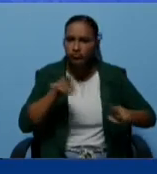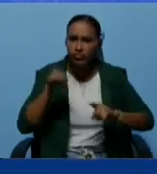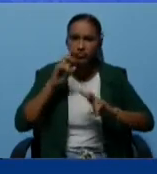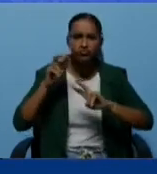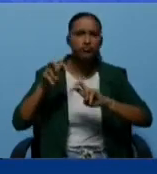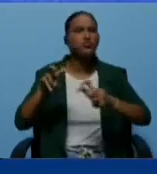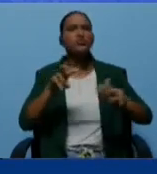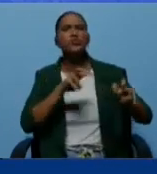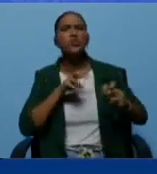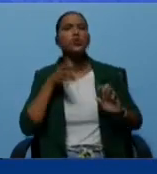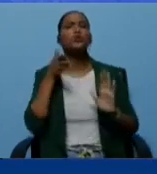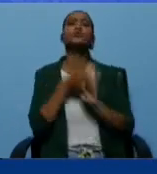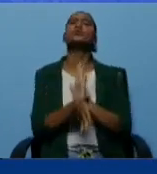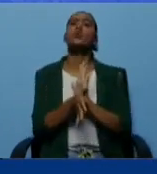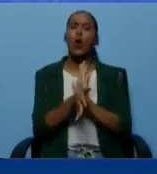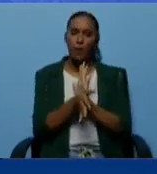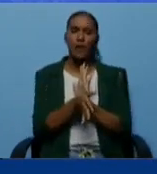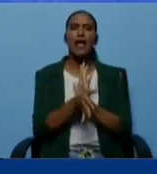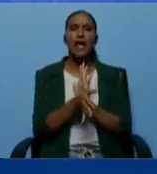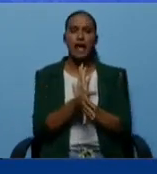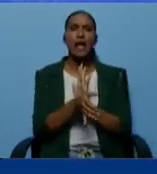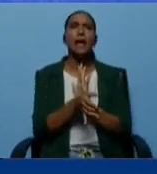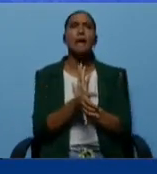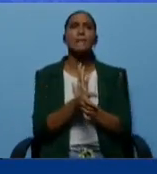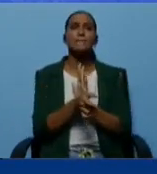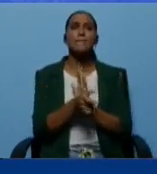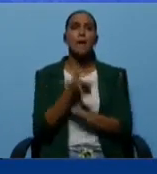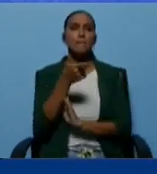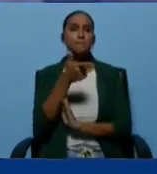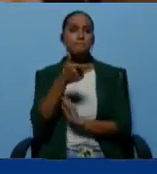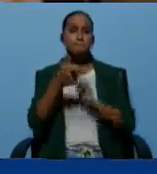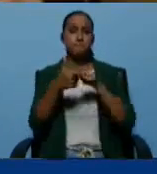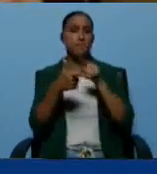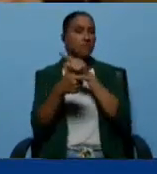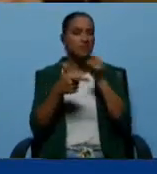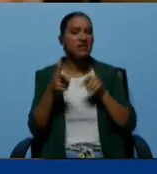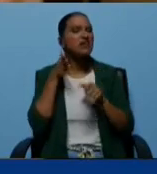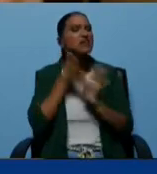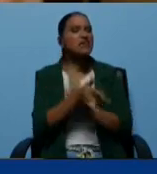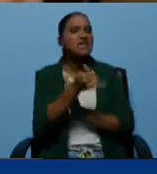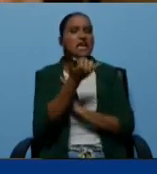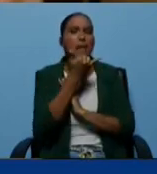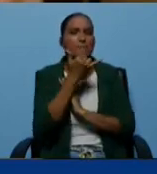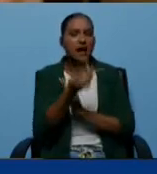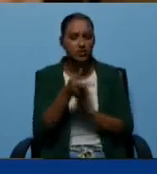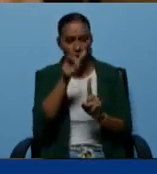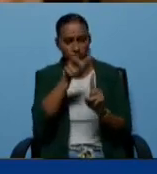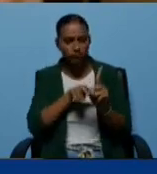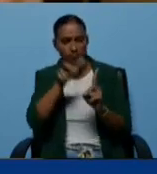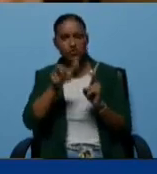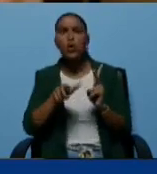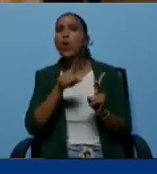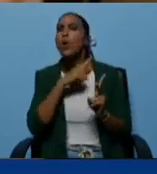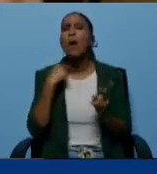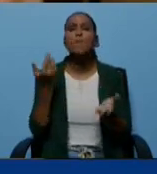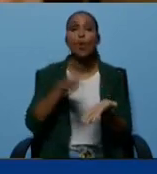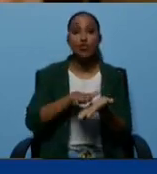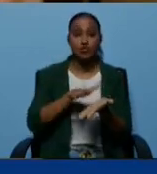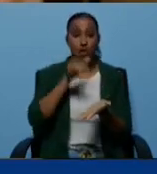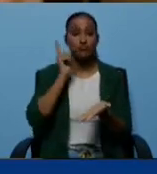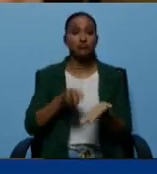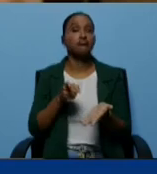son experticias y diligencias criminalísticas y 92 son experticias forenses, podemos decir, y